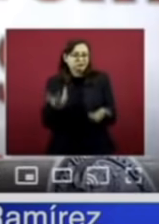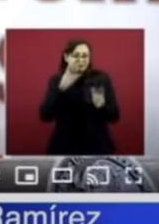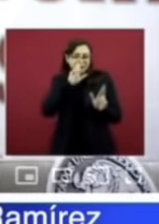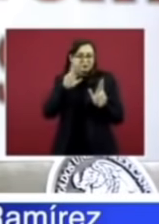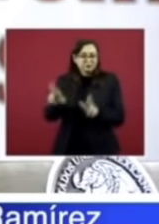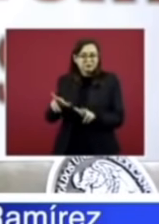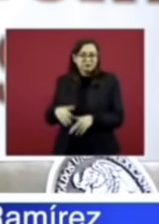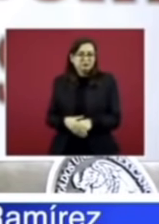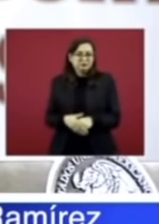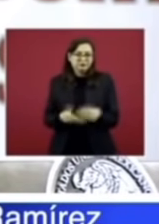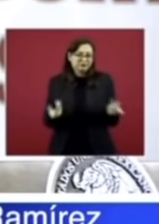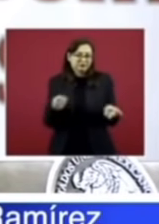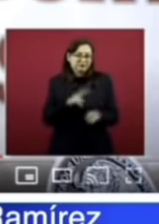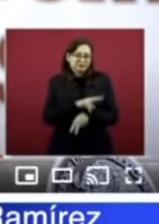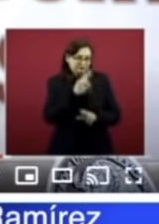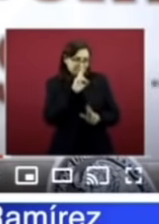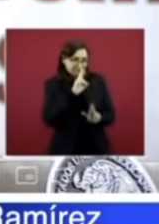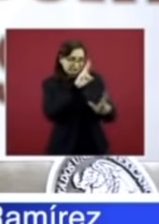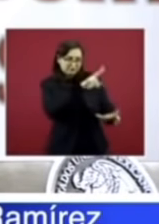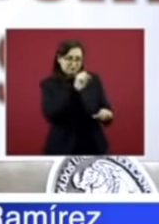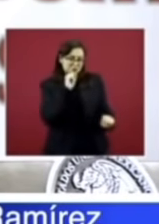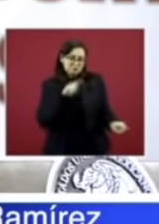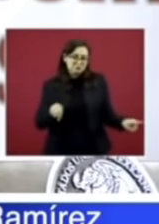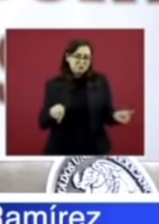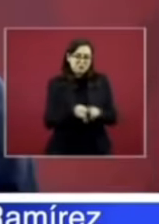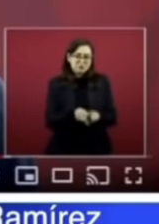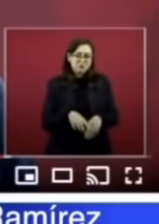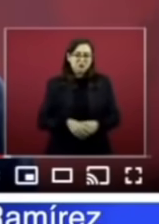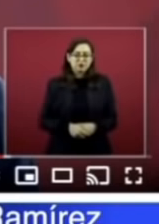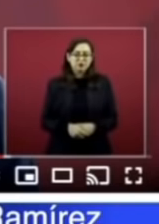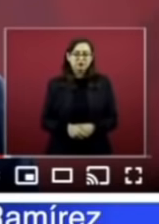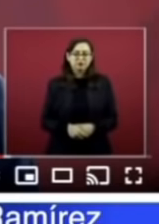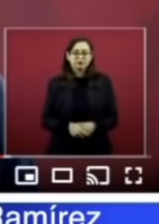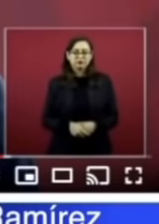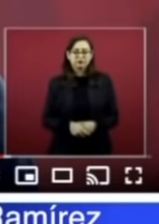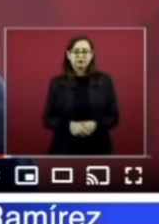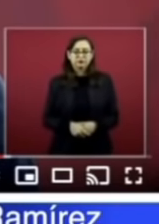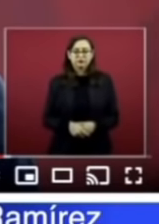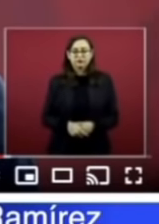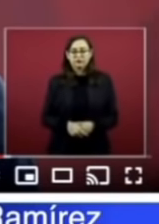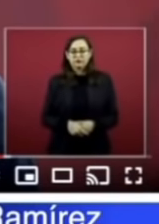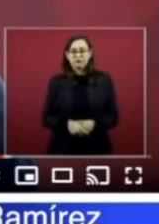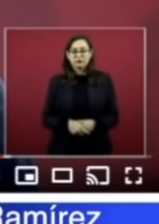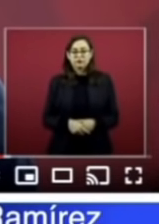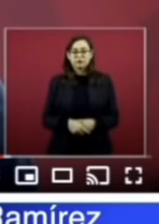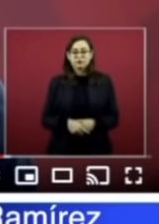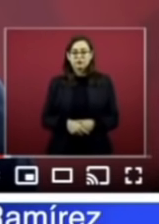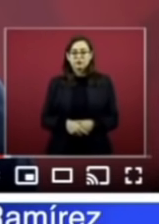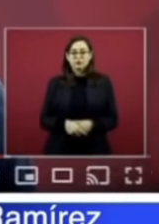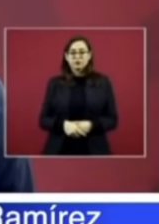y somos respetuosos de las decisiones que toman